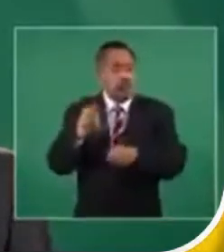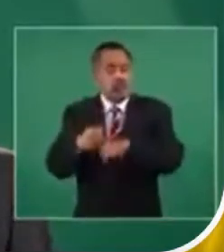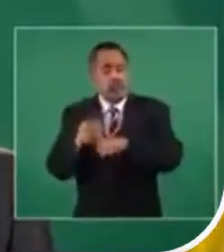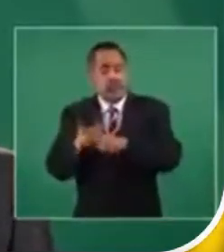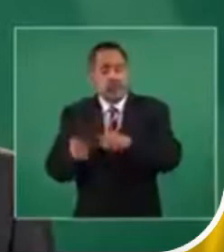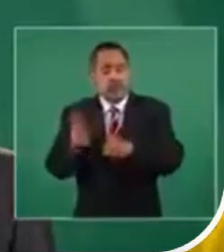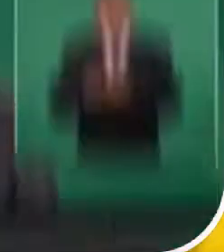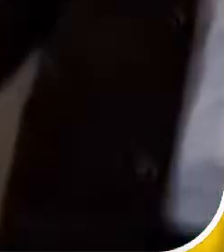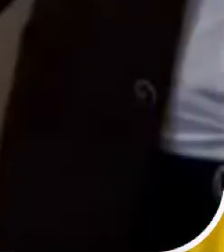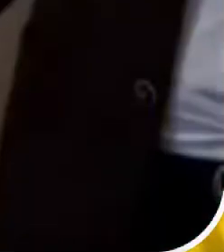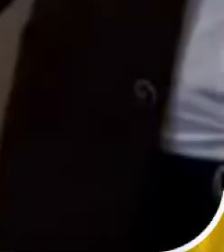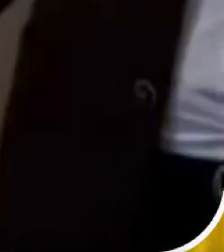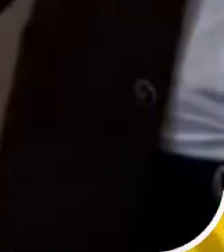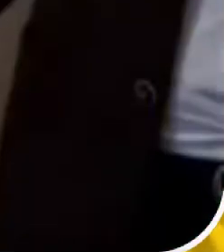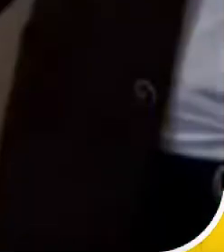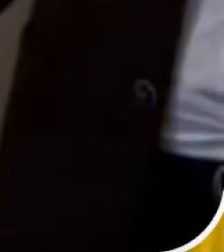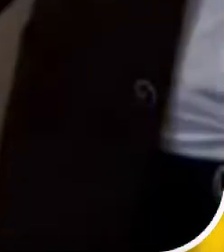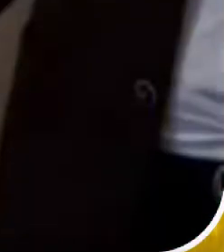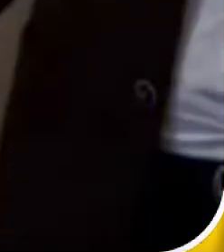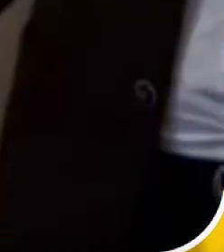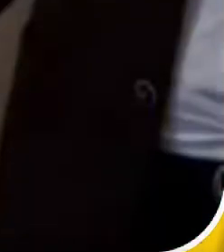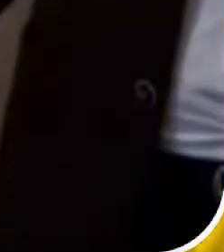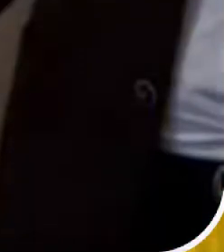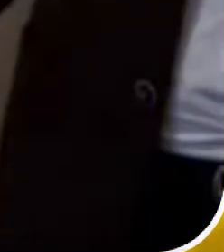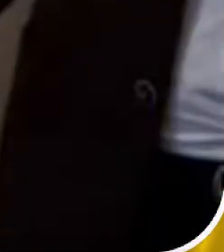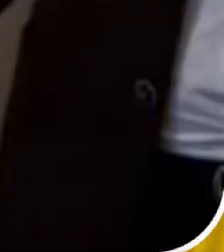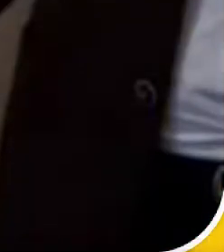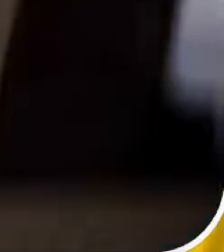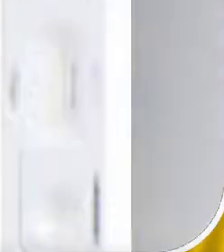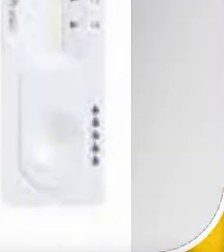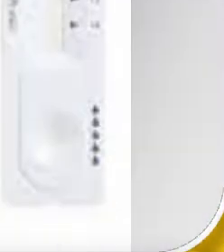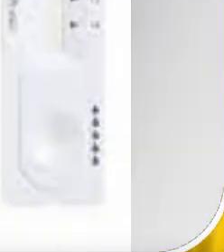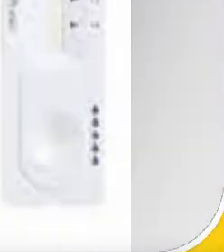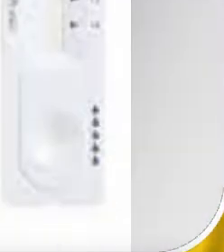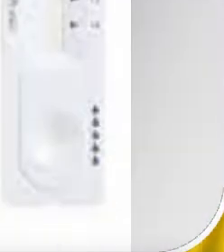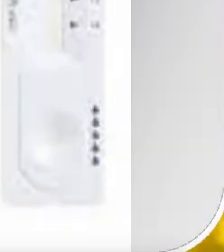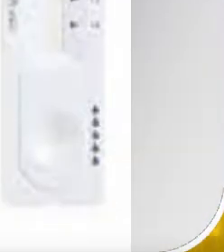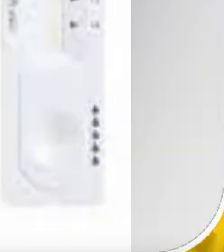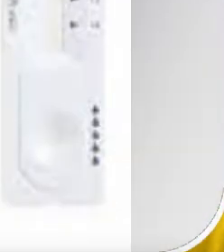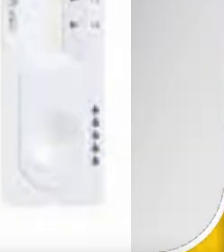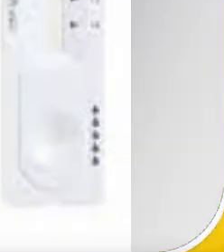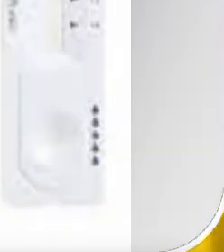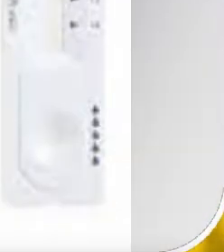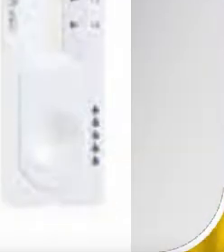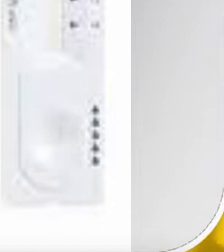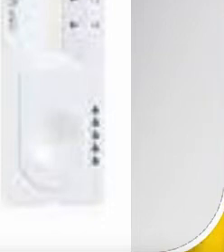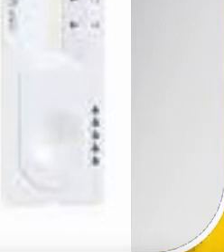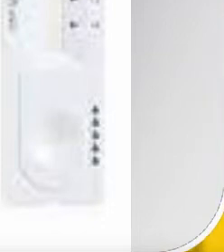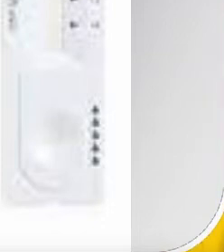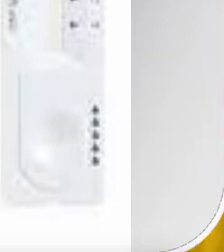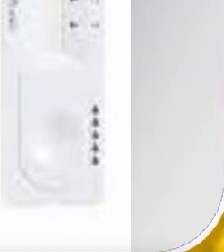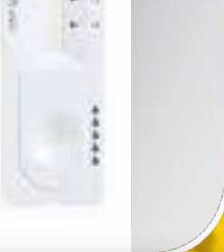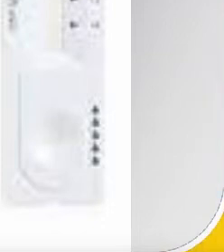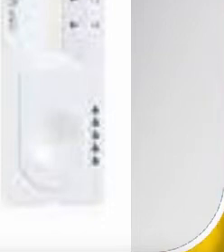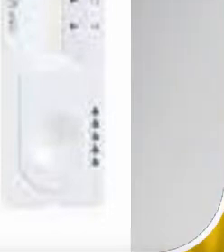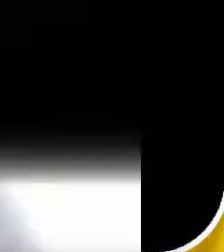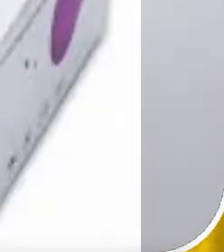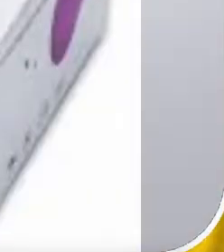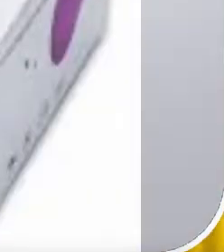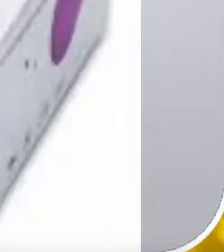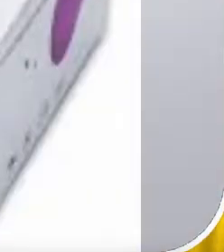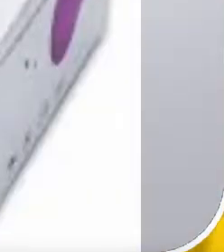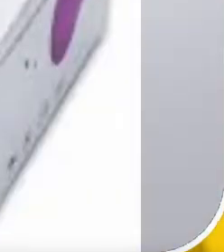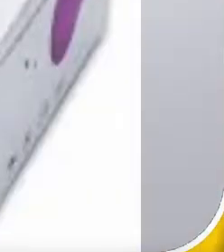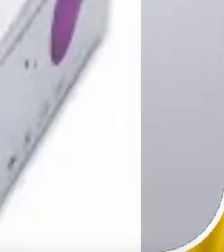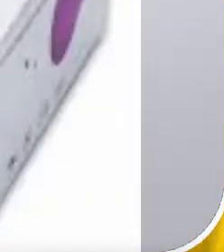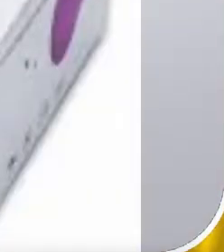no fueron vacunadas. Asimismo, los conminó a realizarse la prueba contra la COVID-19 en los kioscos donde se toma